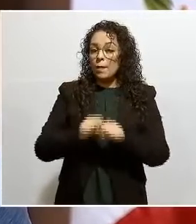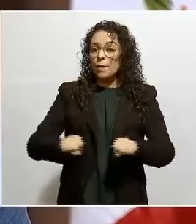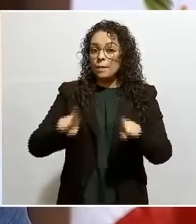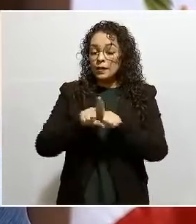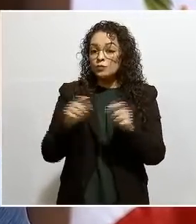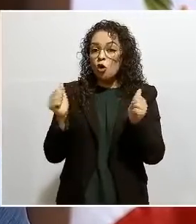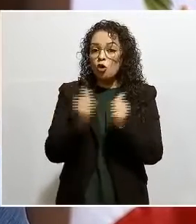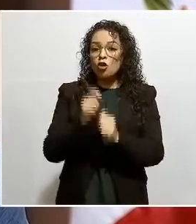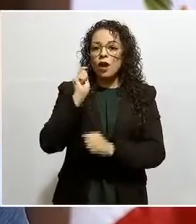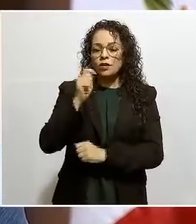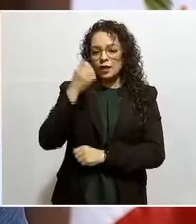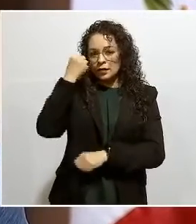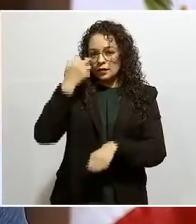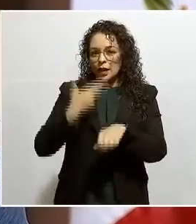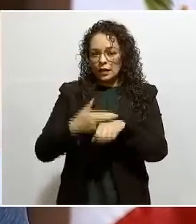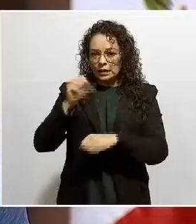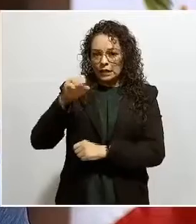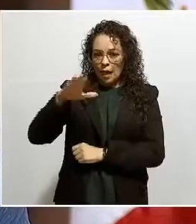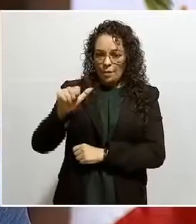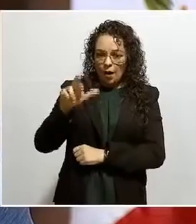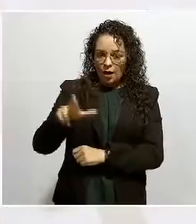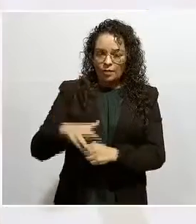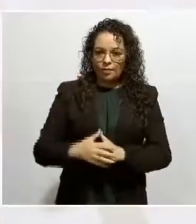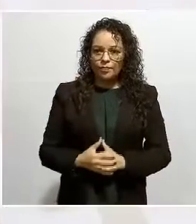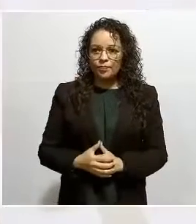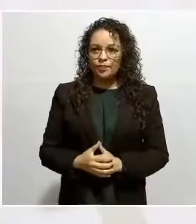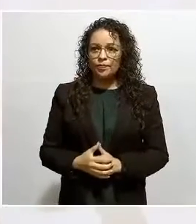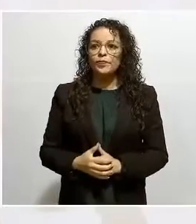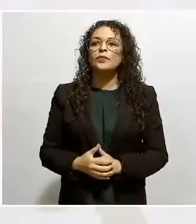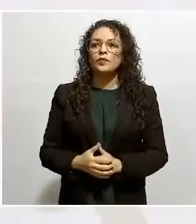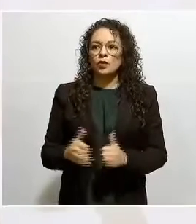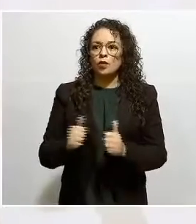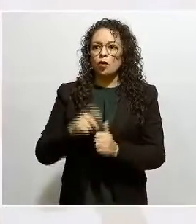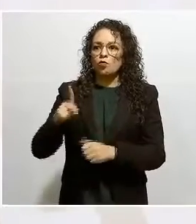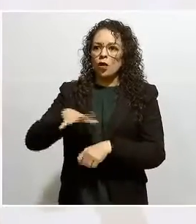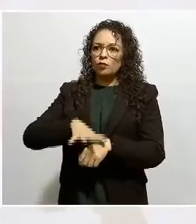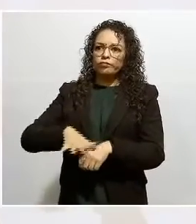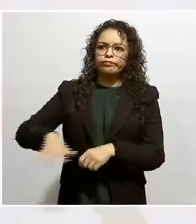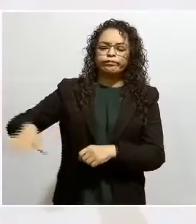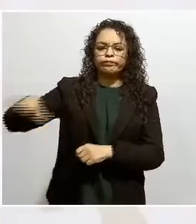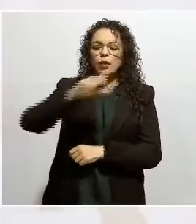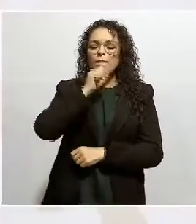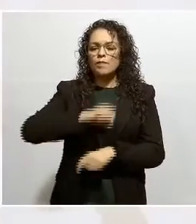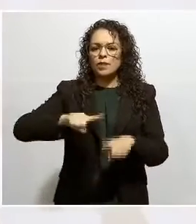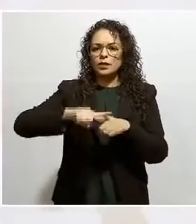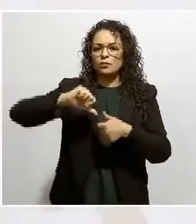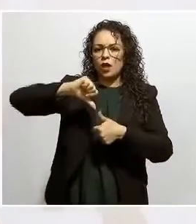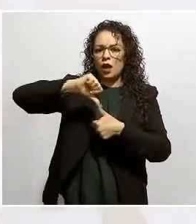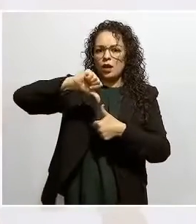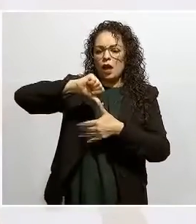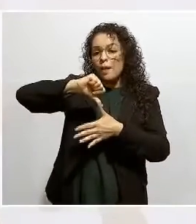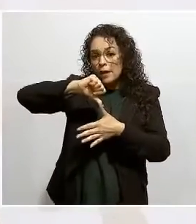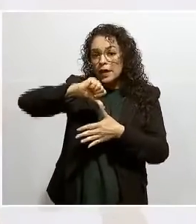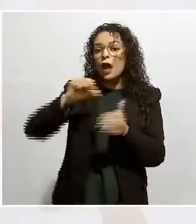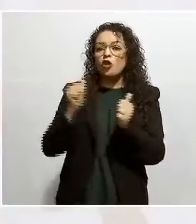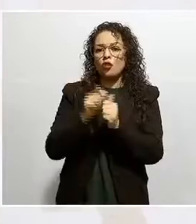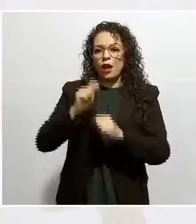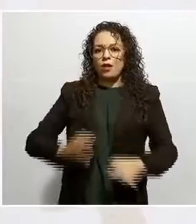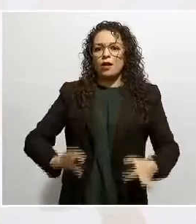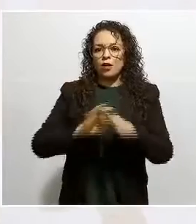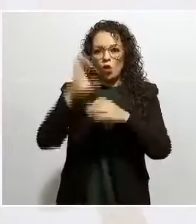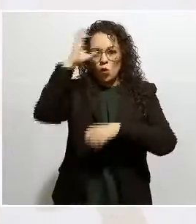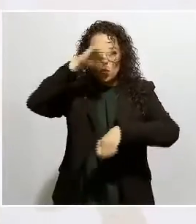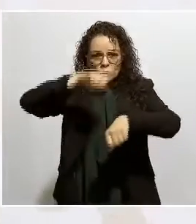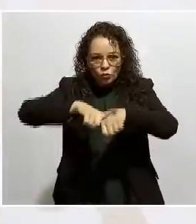Nos llena de alegría y orgullo transitar estos puentes con el pueblo hermano de Cuba y con toda América Latina a través de la cultura. Por